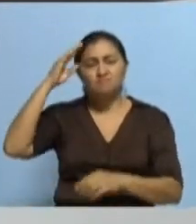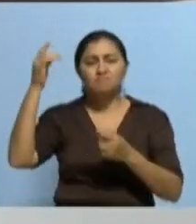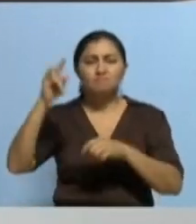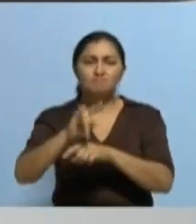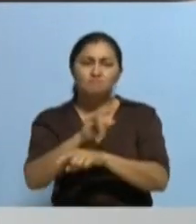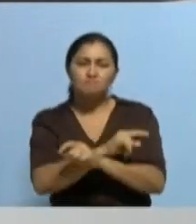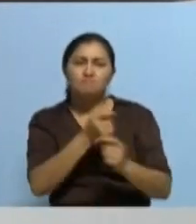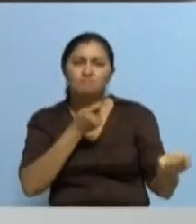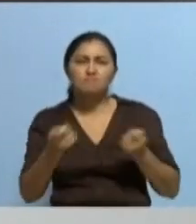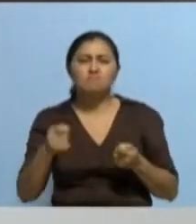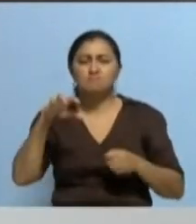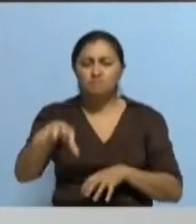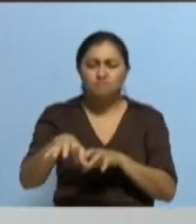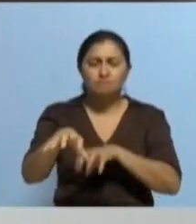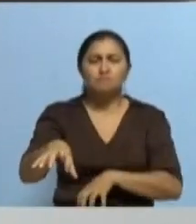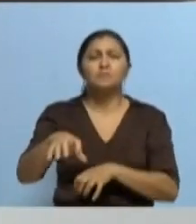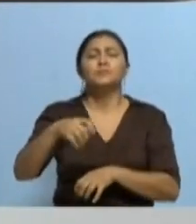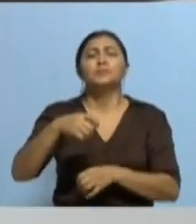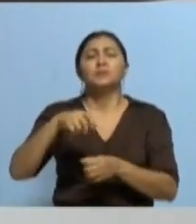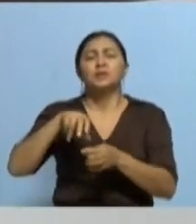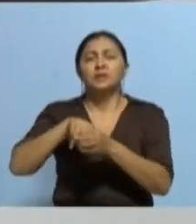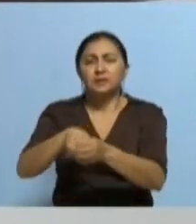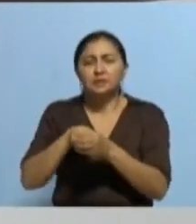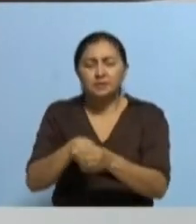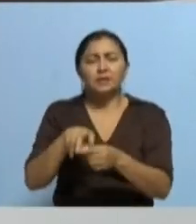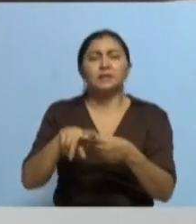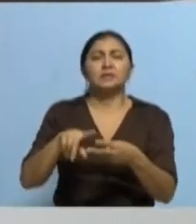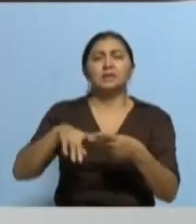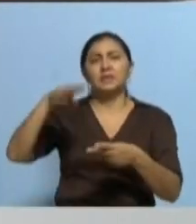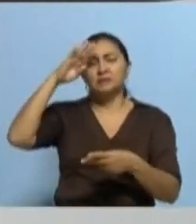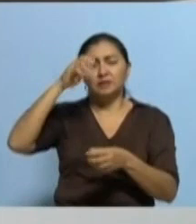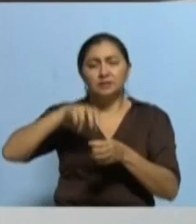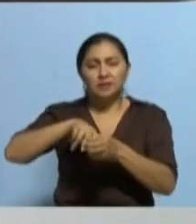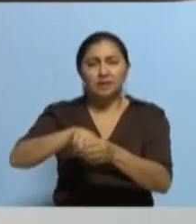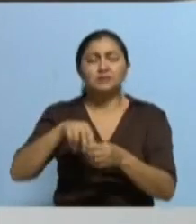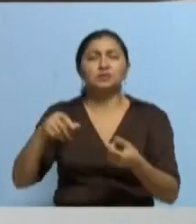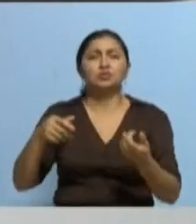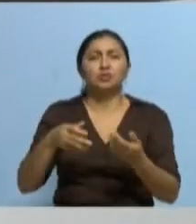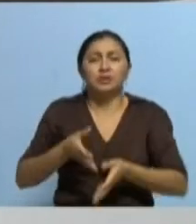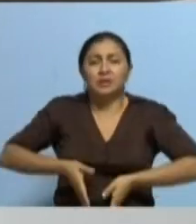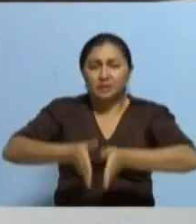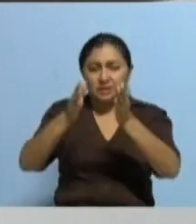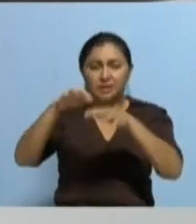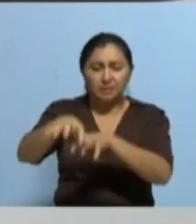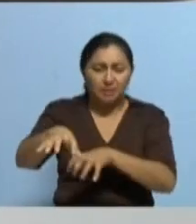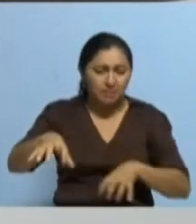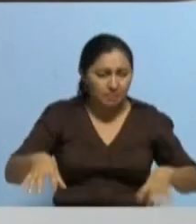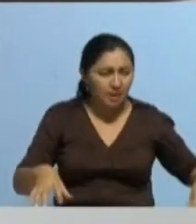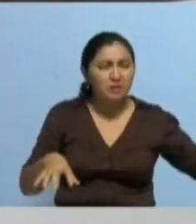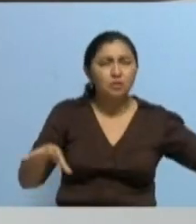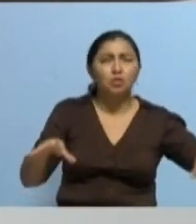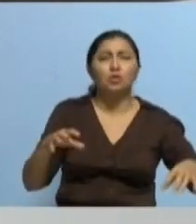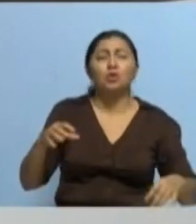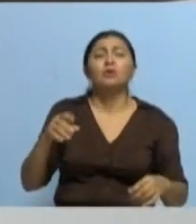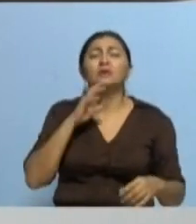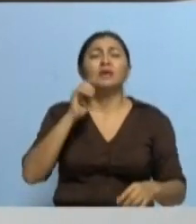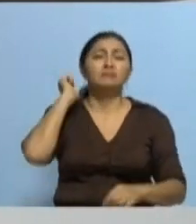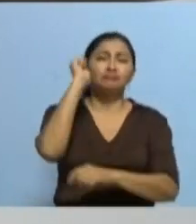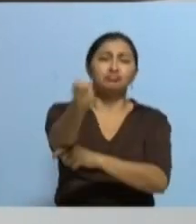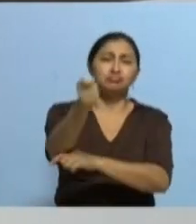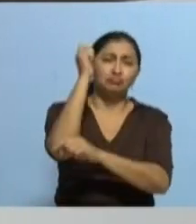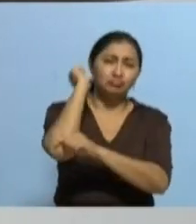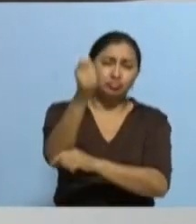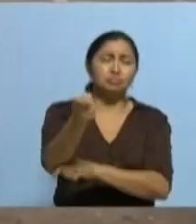tránsito y transporte, con policía de carretera, con agentes de tránsito, orientadores de movilidad